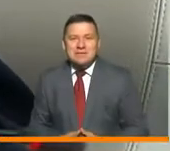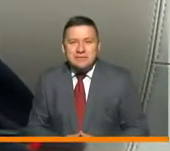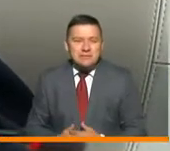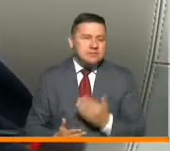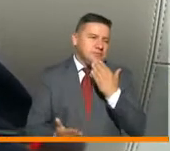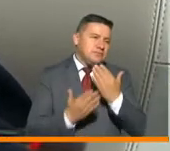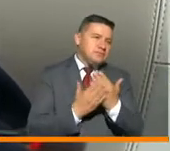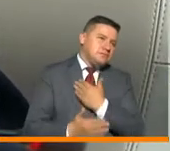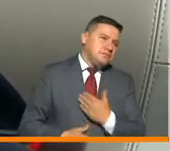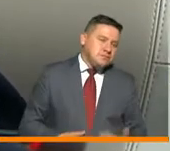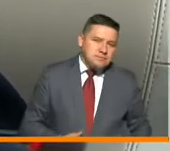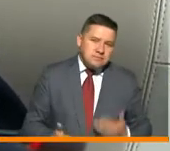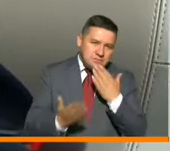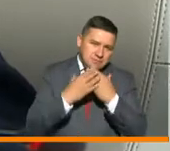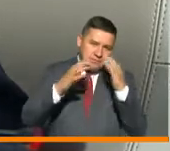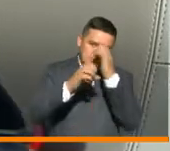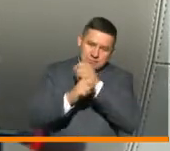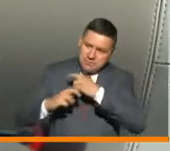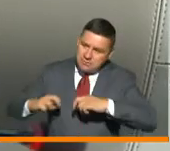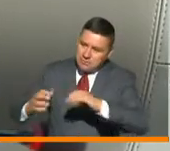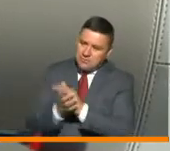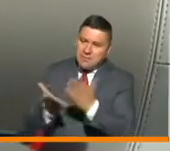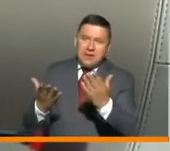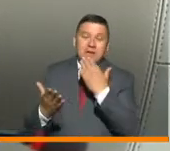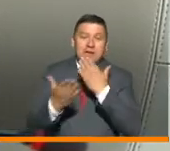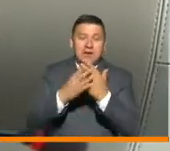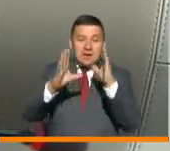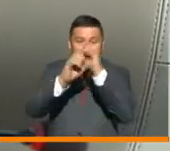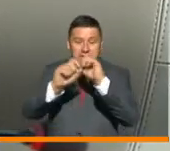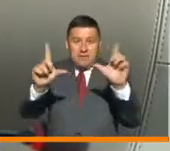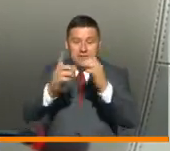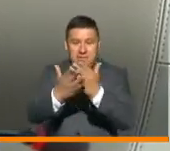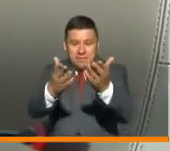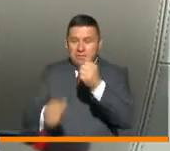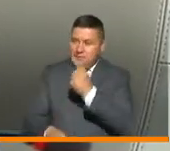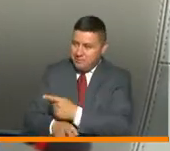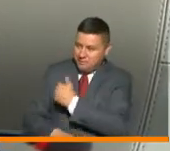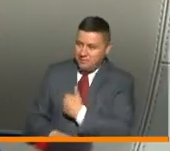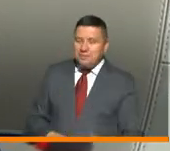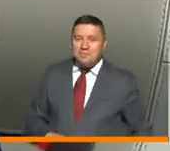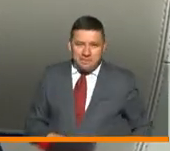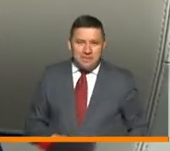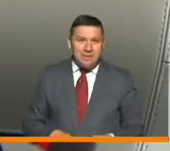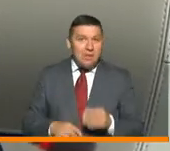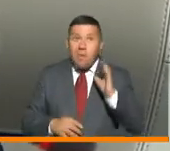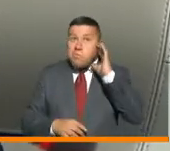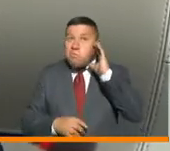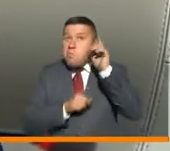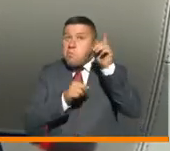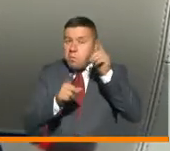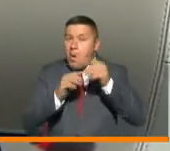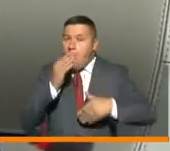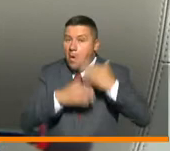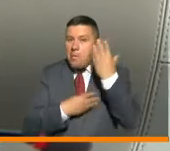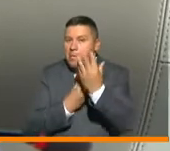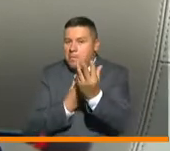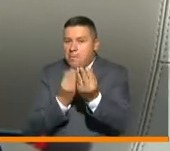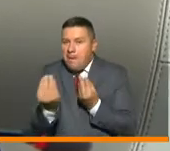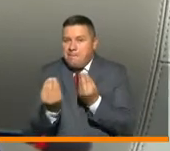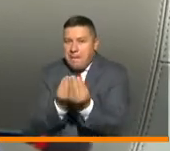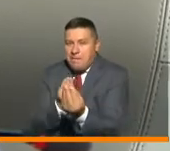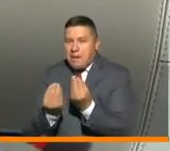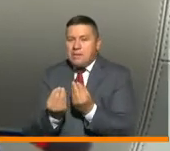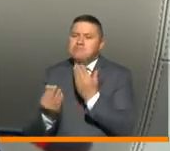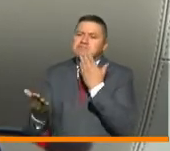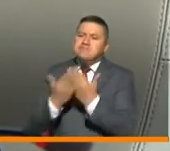Muchas gracias, presidente. Buenas noches, compañeros y televidentes. Como usted bien dice, avanza en el país la alternancia. Un agradecimiento muy especial a